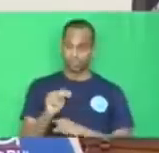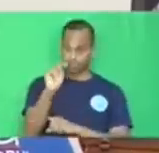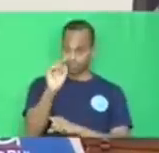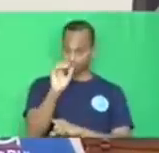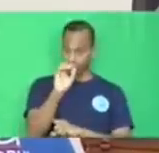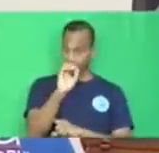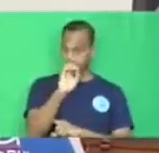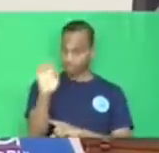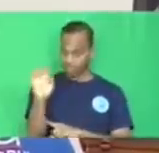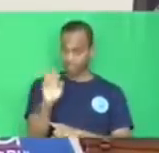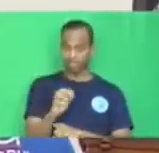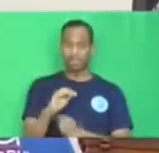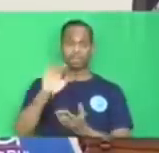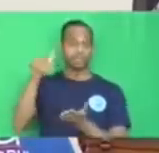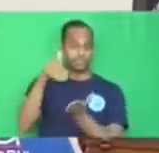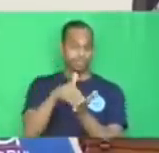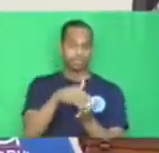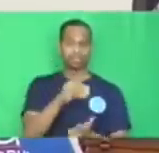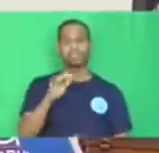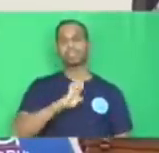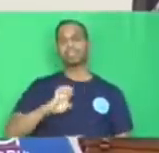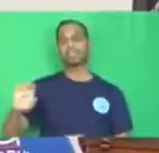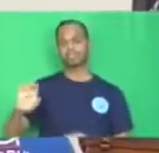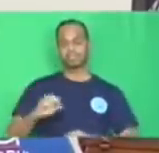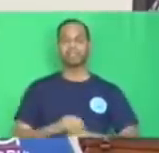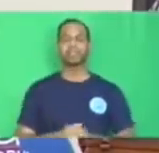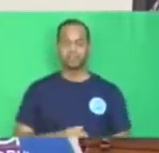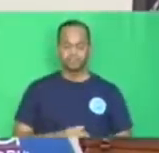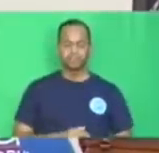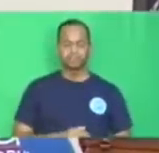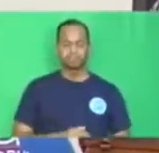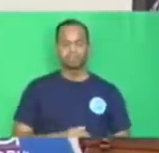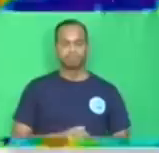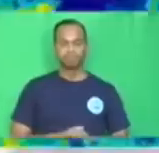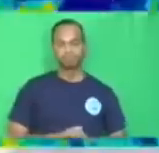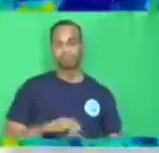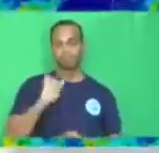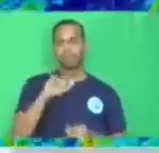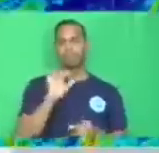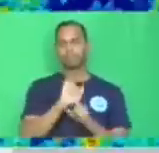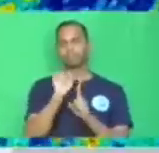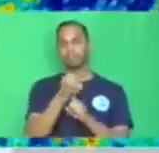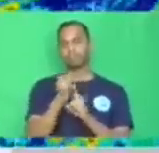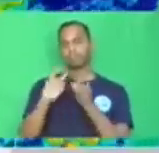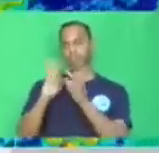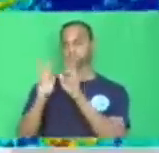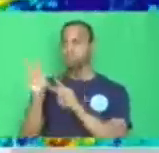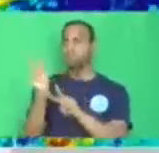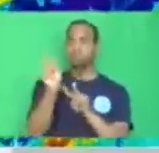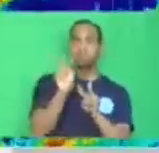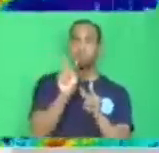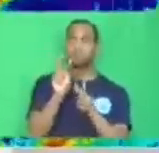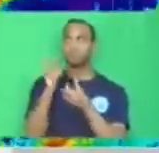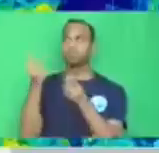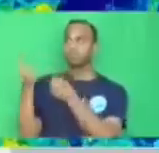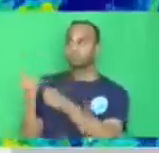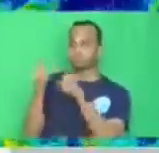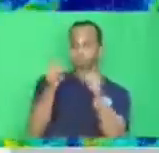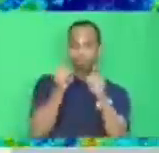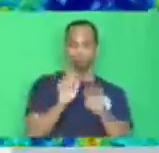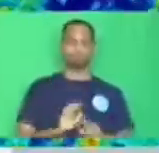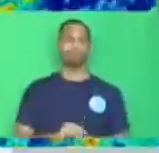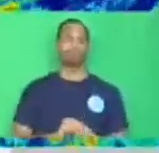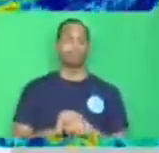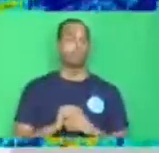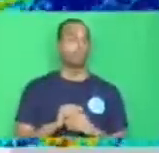noreste, el centro y el este del país. Esa es la situación meteorológica. Con